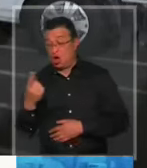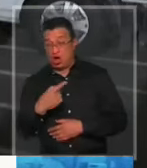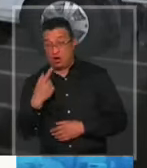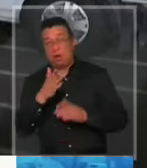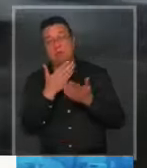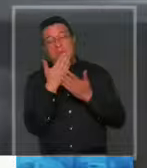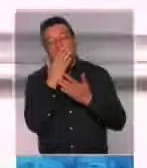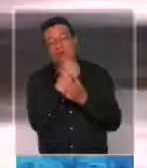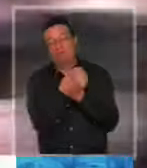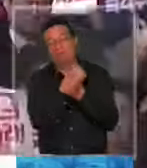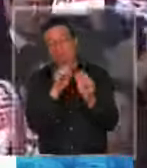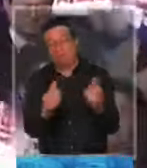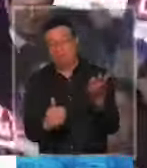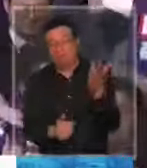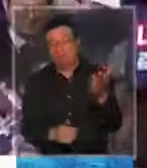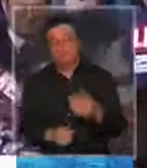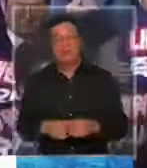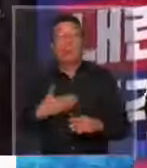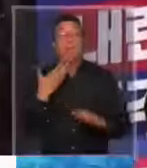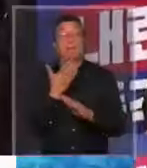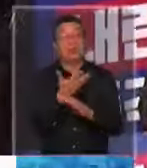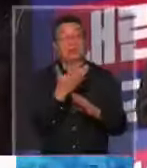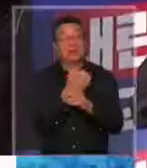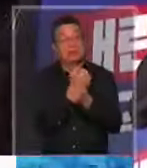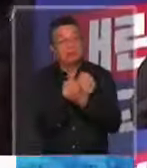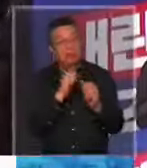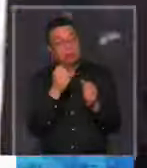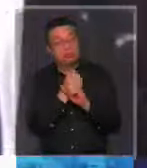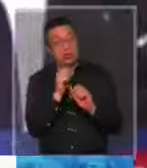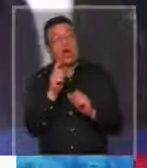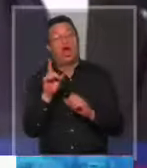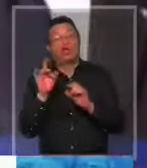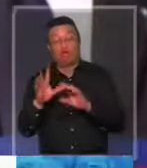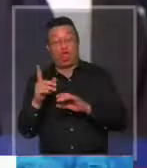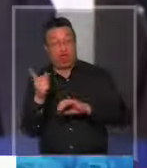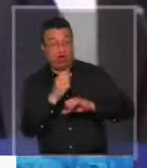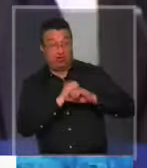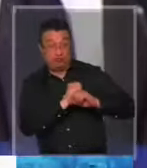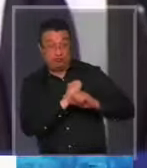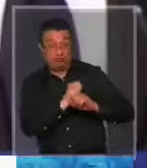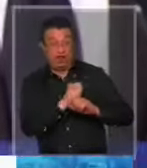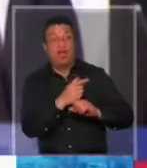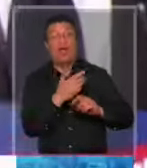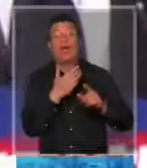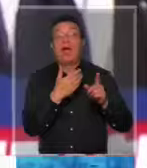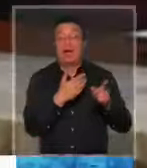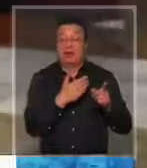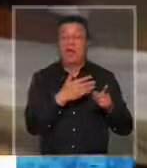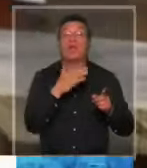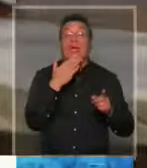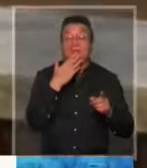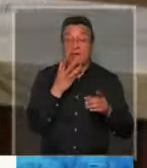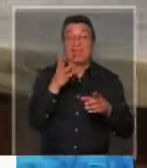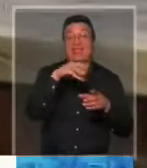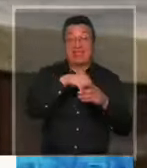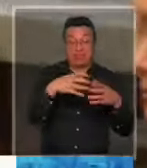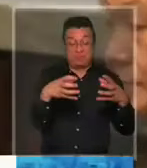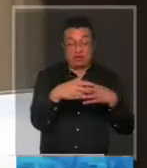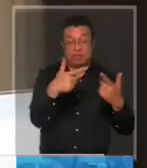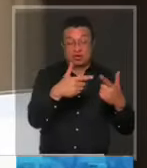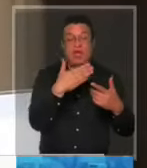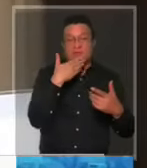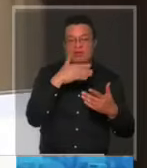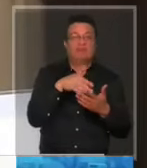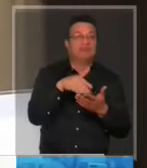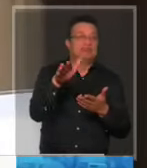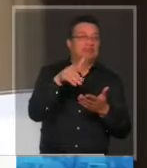dimitiera. Los pedidos de dimisión no solo vienen desde la oposición al gobierno, también dentro de su propio partido.